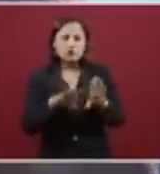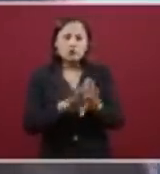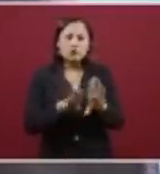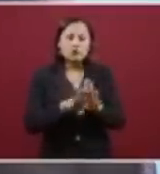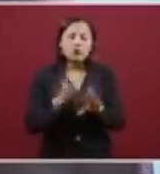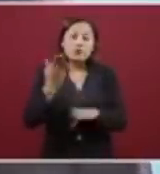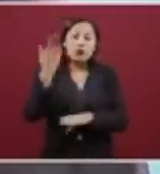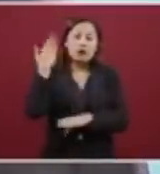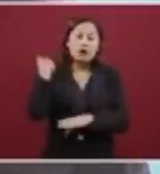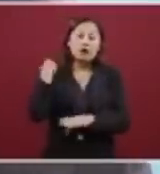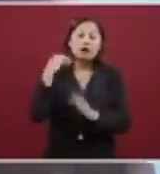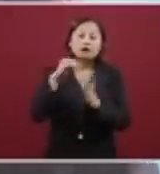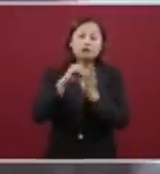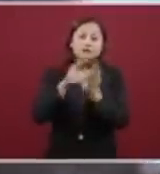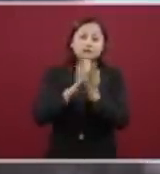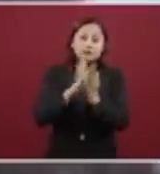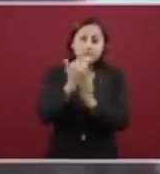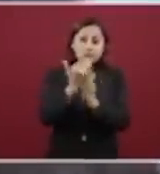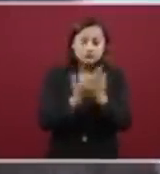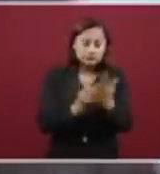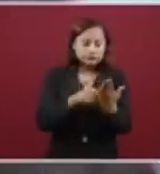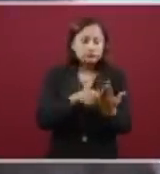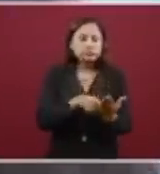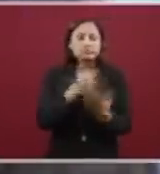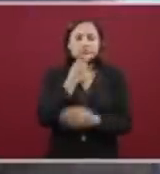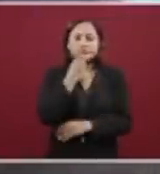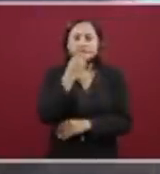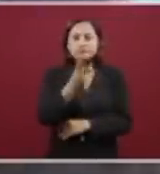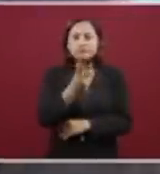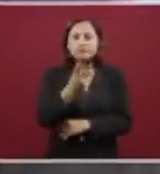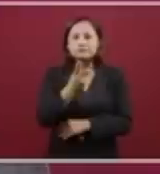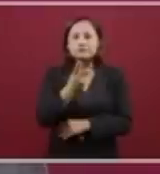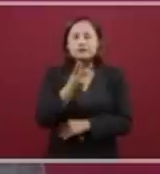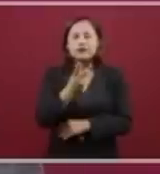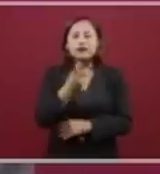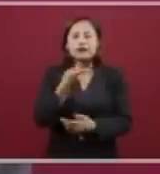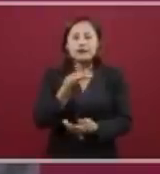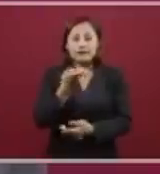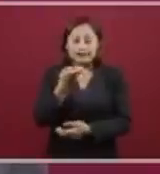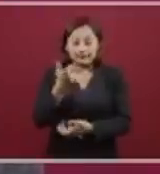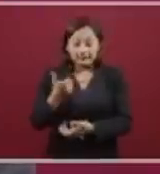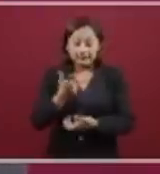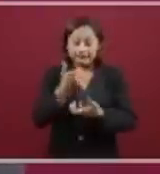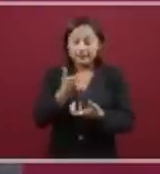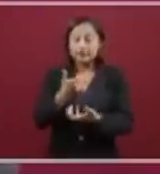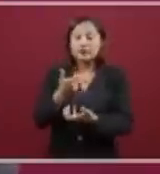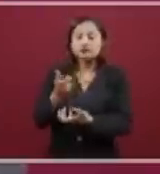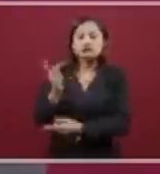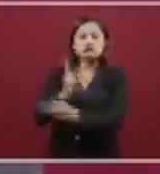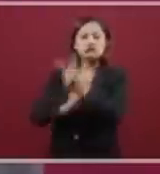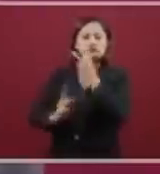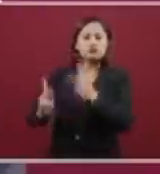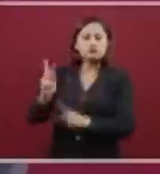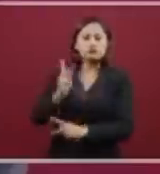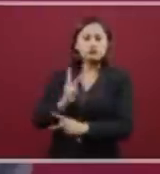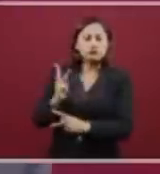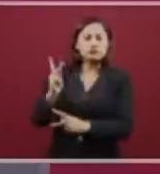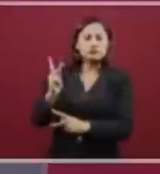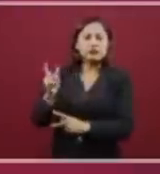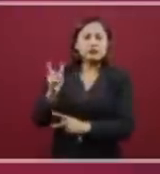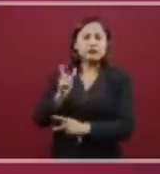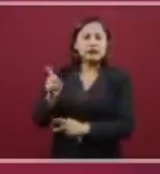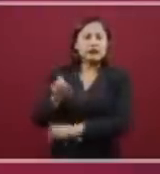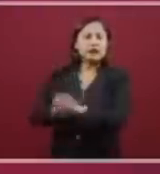se usará para pedir un crédito en un fidecomiso privado